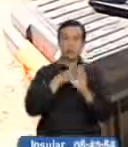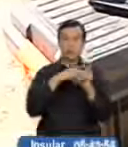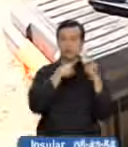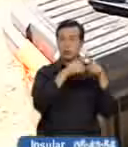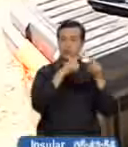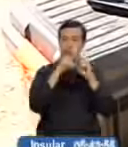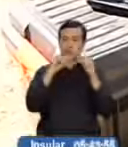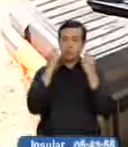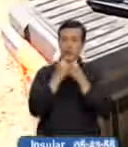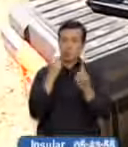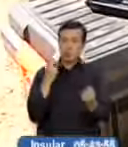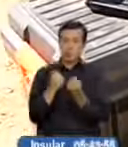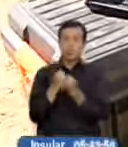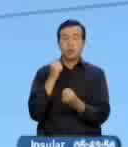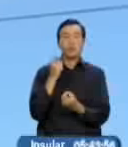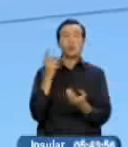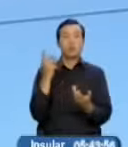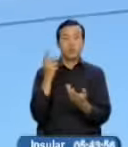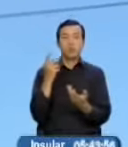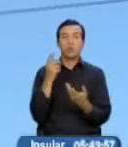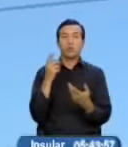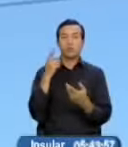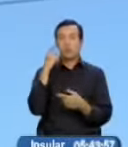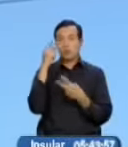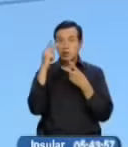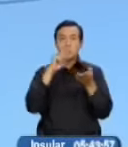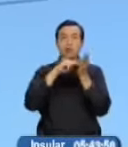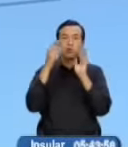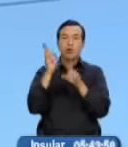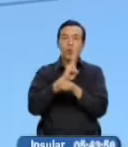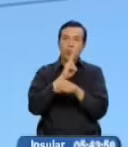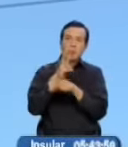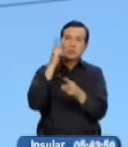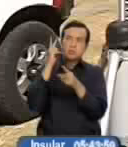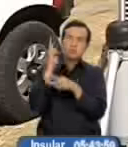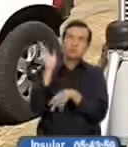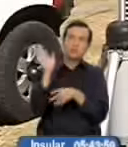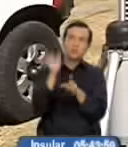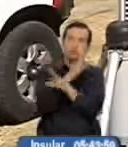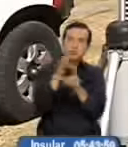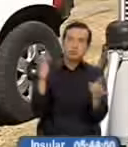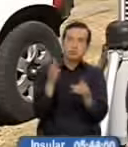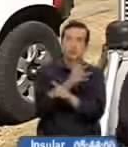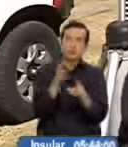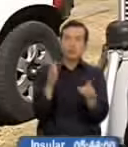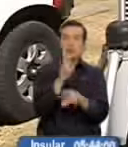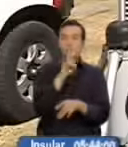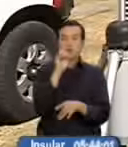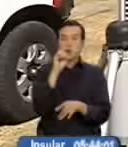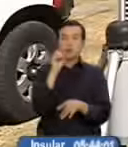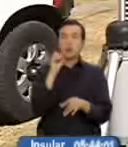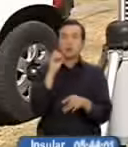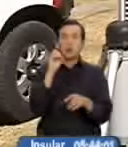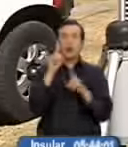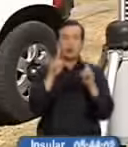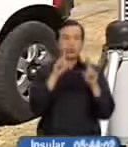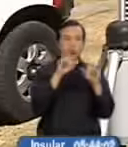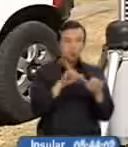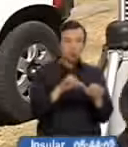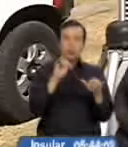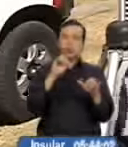diferentes unidades apoyadas por instrumentos móviles y fijos en el distrito metropolitano. Aproximadamente tenemos 20 estaciones entre fijas y